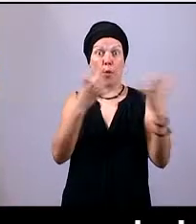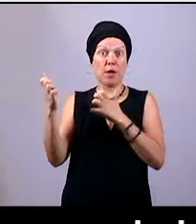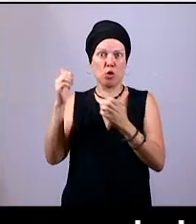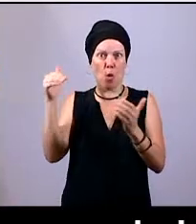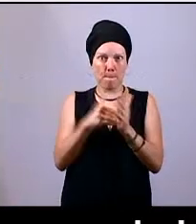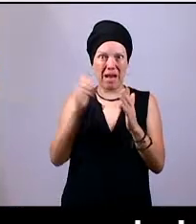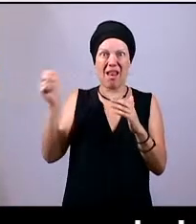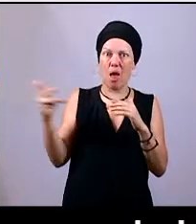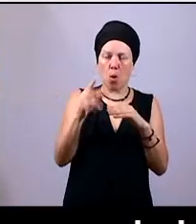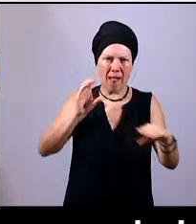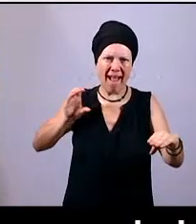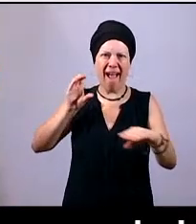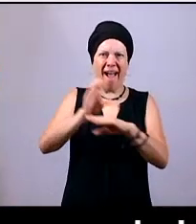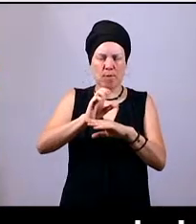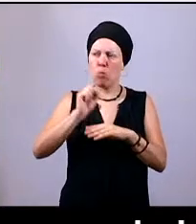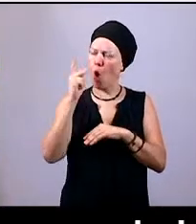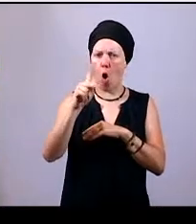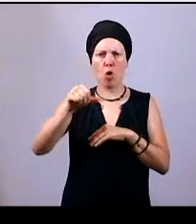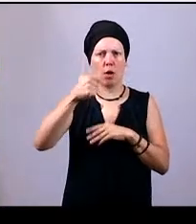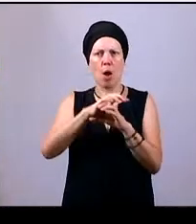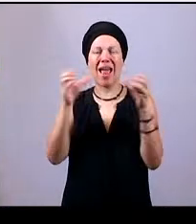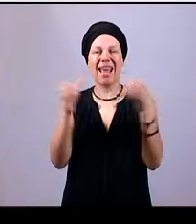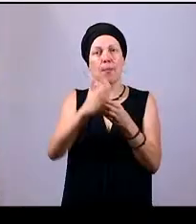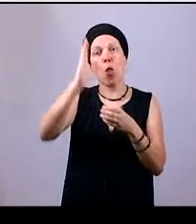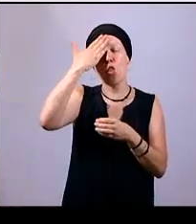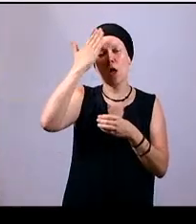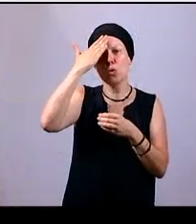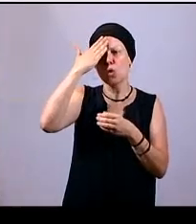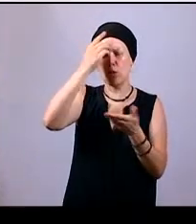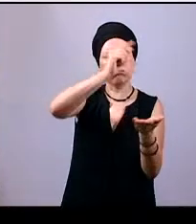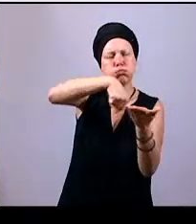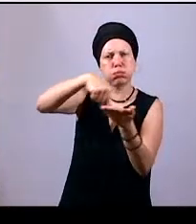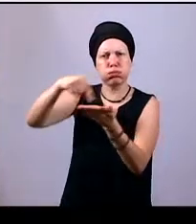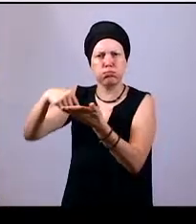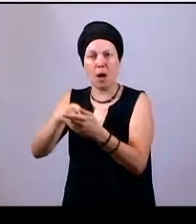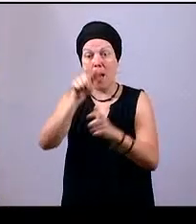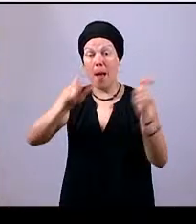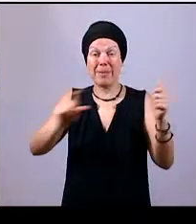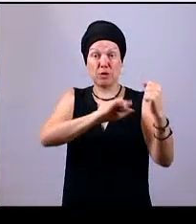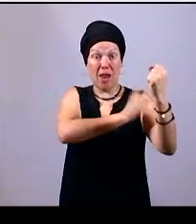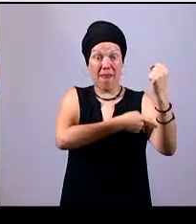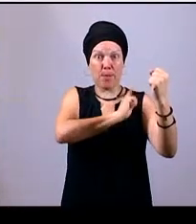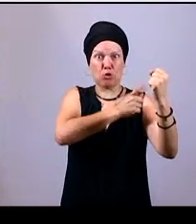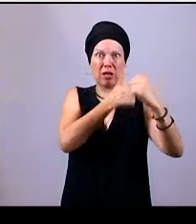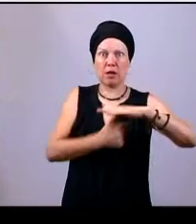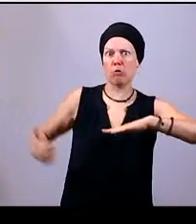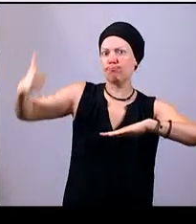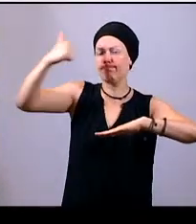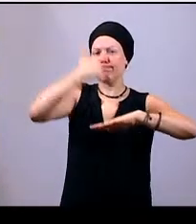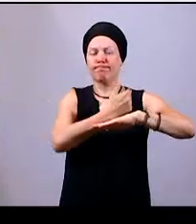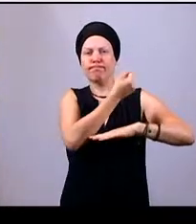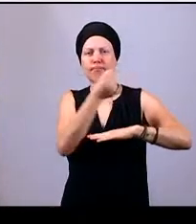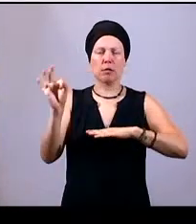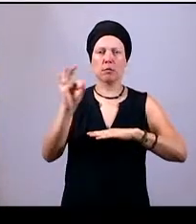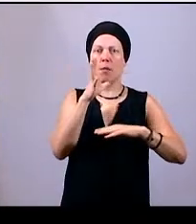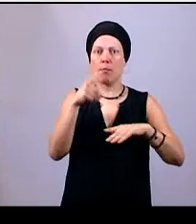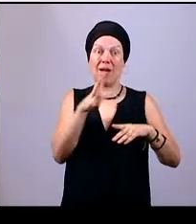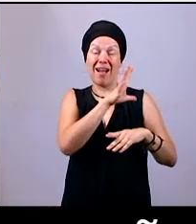euros para contratar un equipo de tutores que acompañe a los deportistas de alto rendimiento durante su